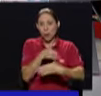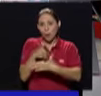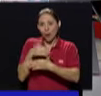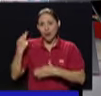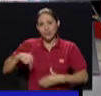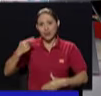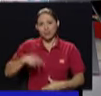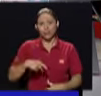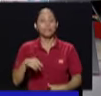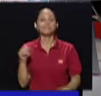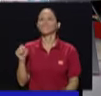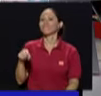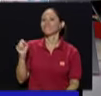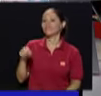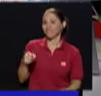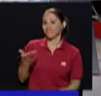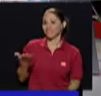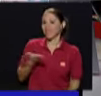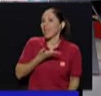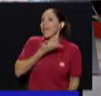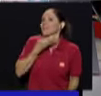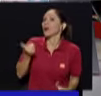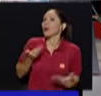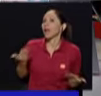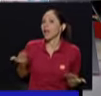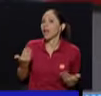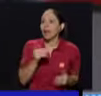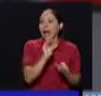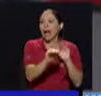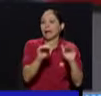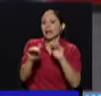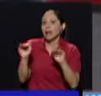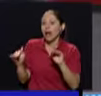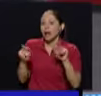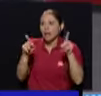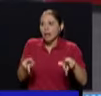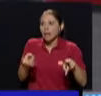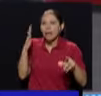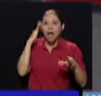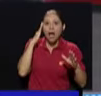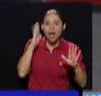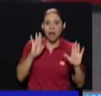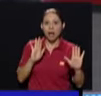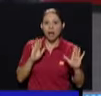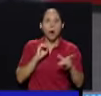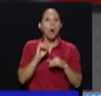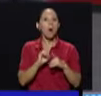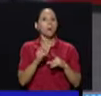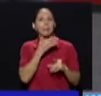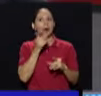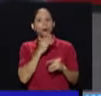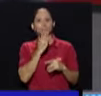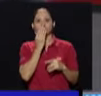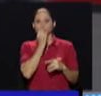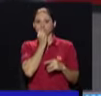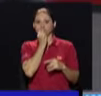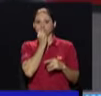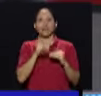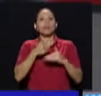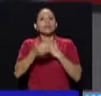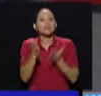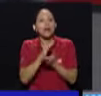comparten este mismo riesgo. Así es, que es mejor alertar a la gente o no alertarlos y que después venga el